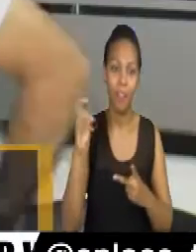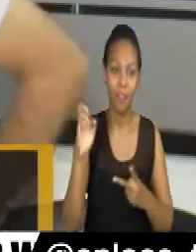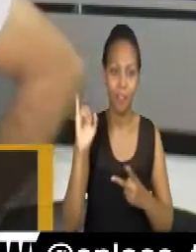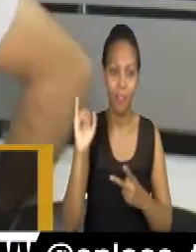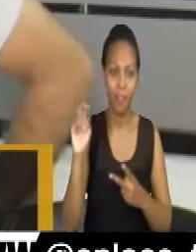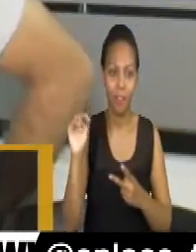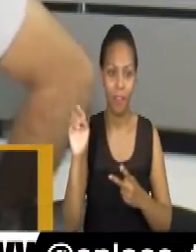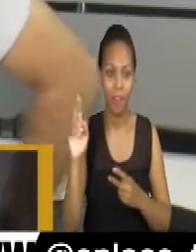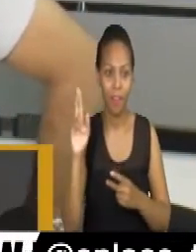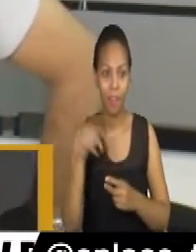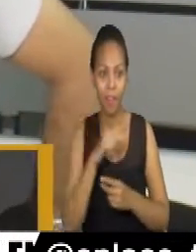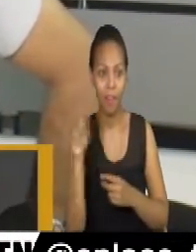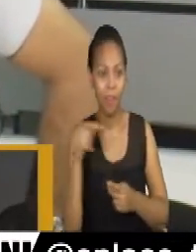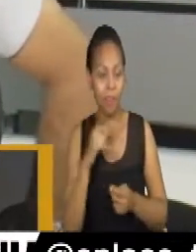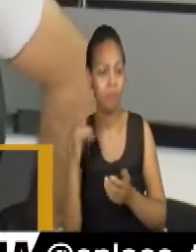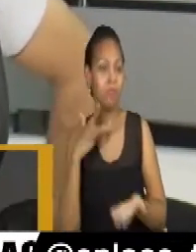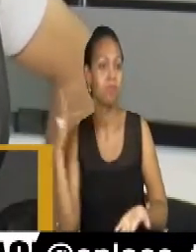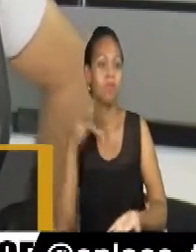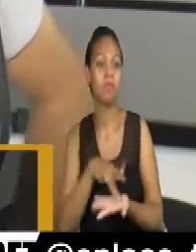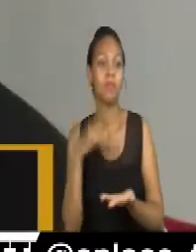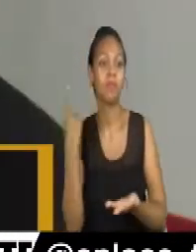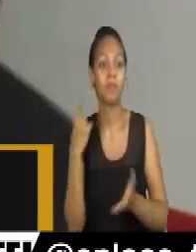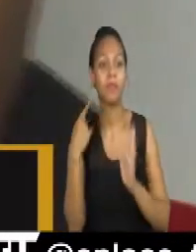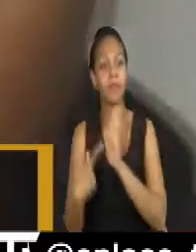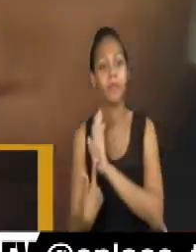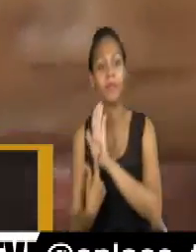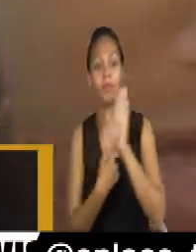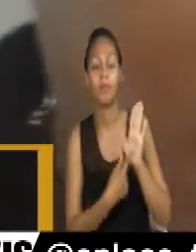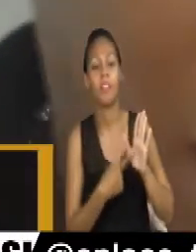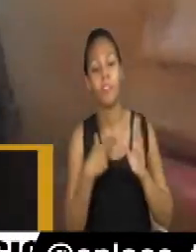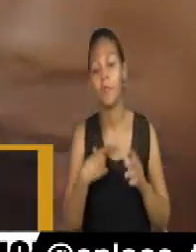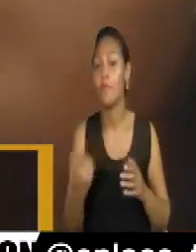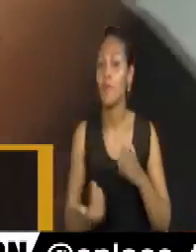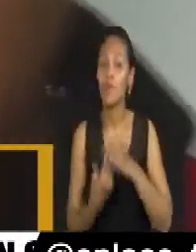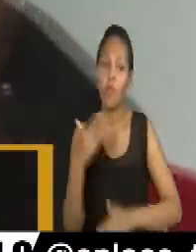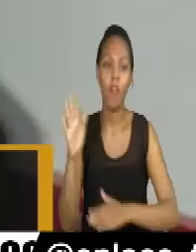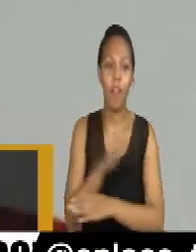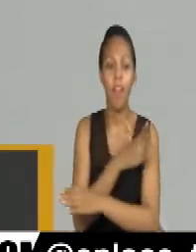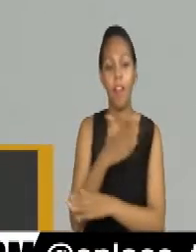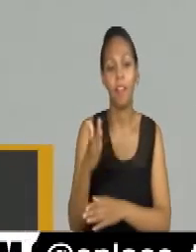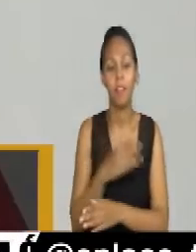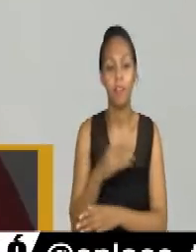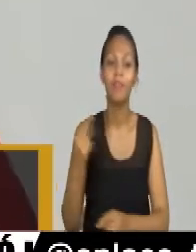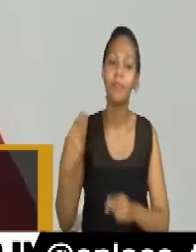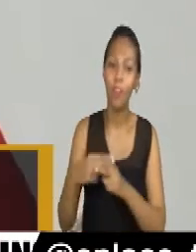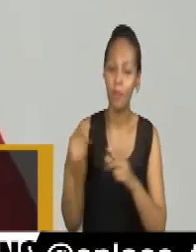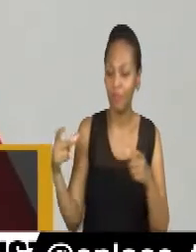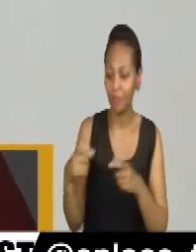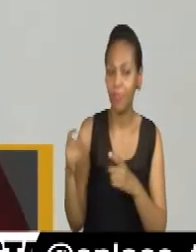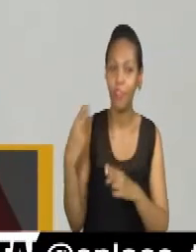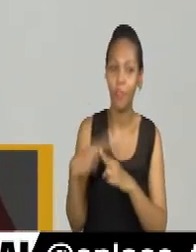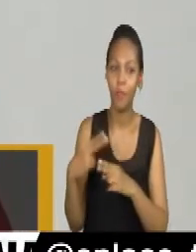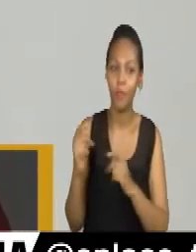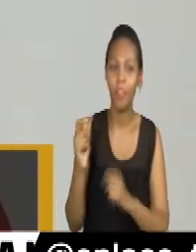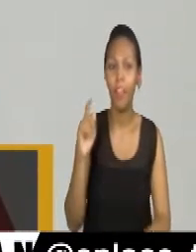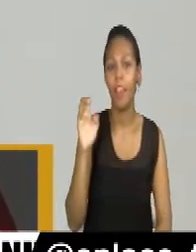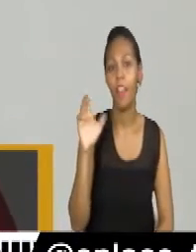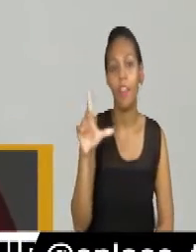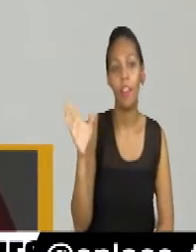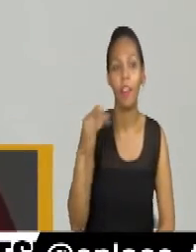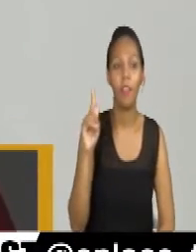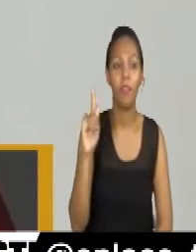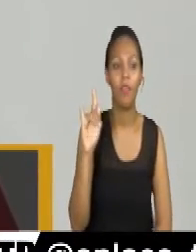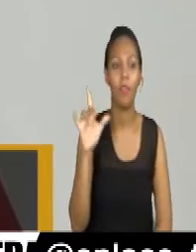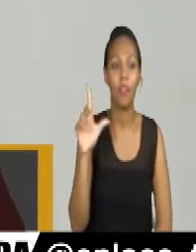días se encuentran promocionando su nuevo sencillo discográfico titulado El Fulano. El Fulano es una canción de la autoría del maestro